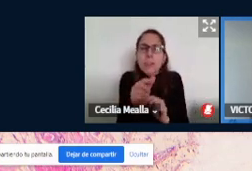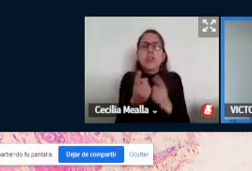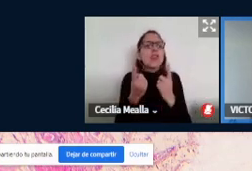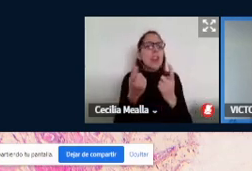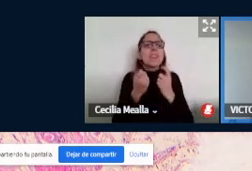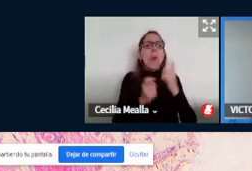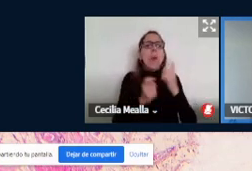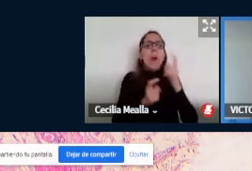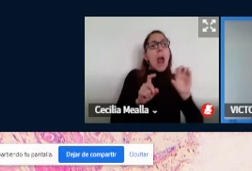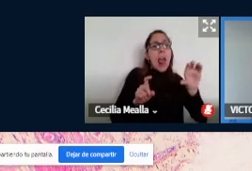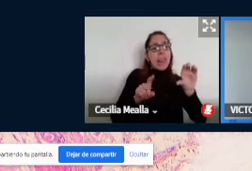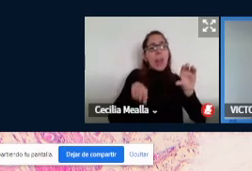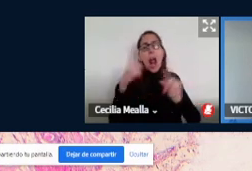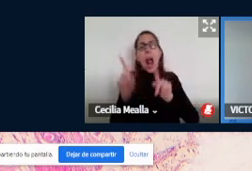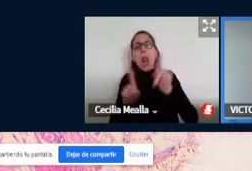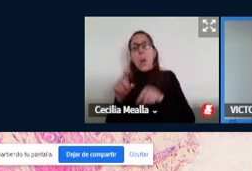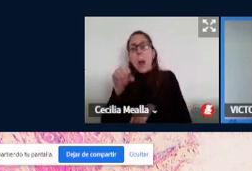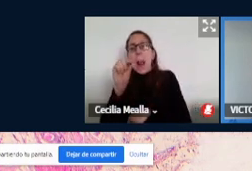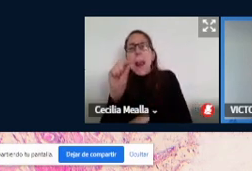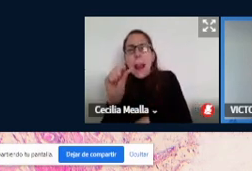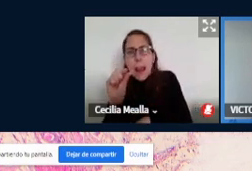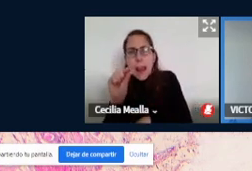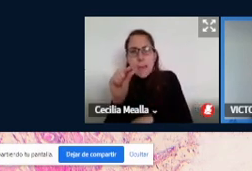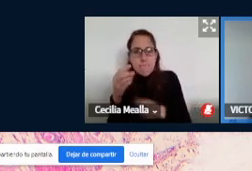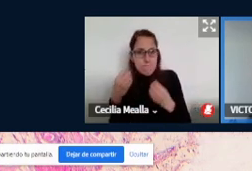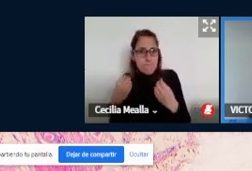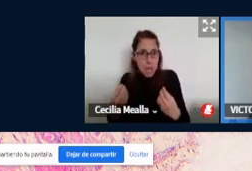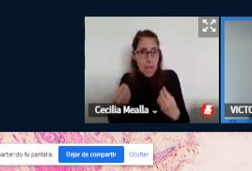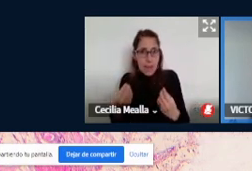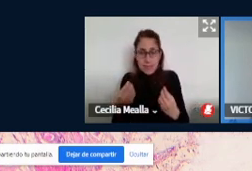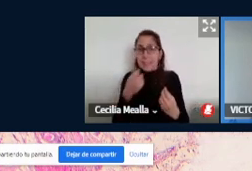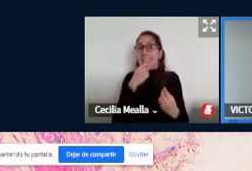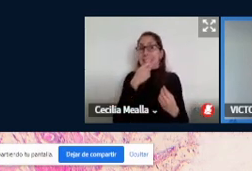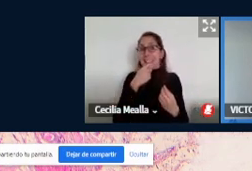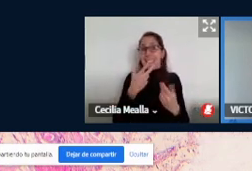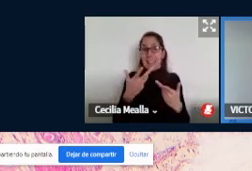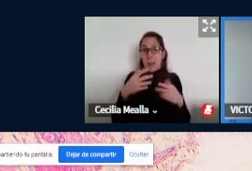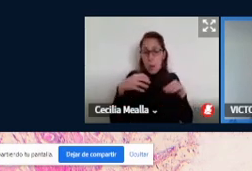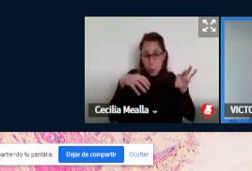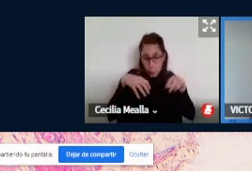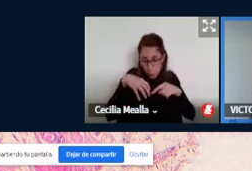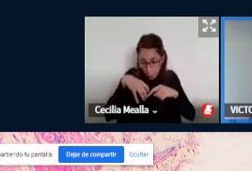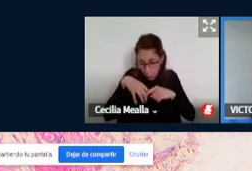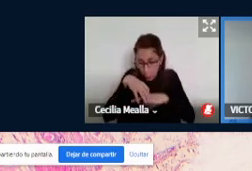cosas chiquititas para que esa capa, donde tiene que atravesar esos gases,